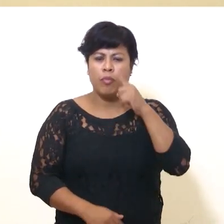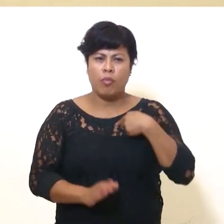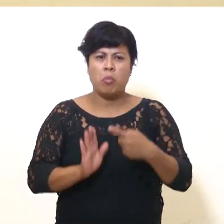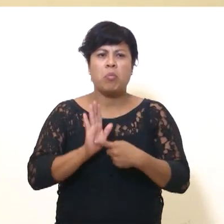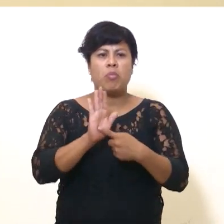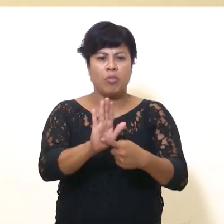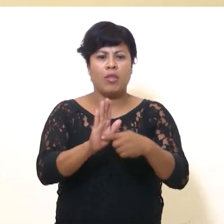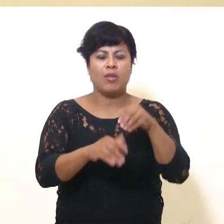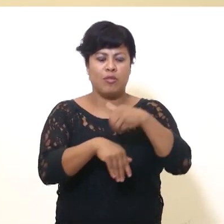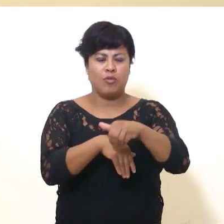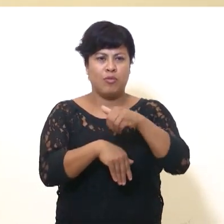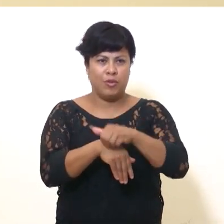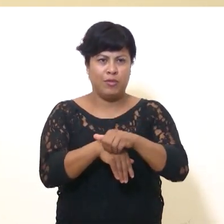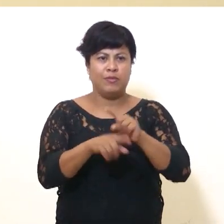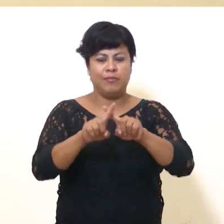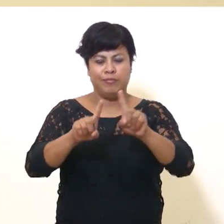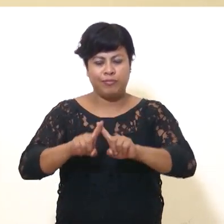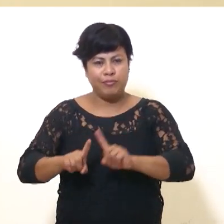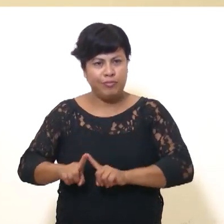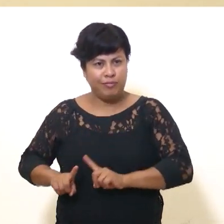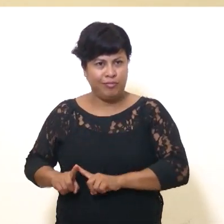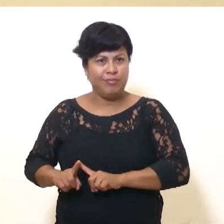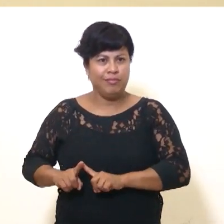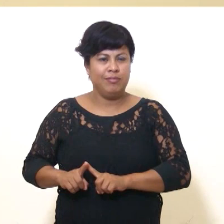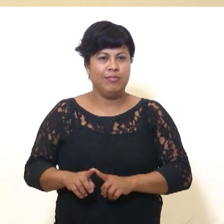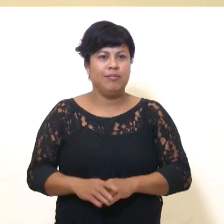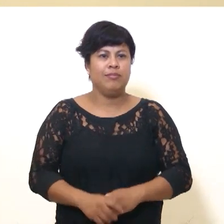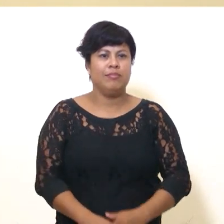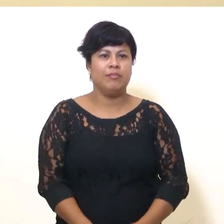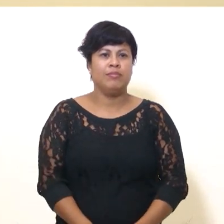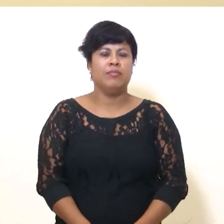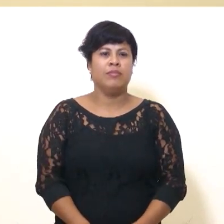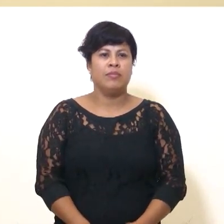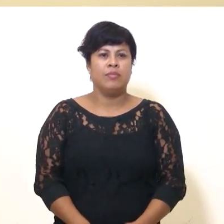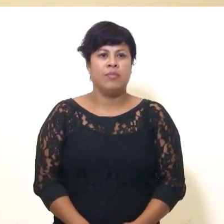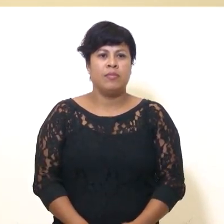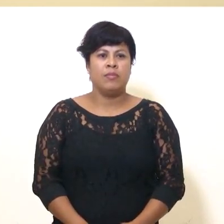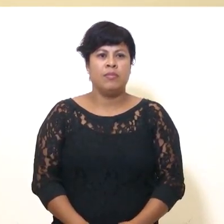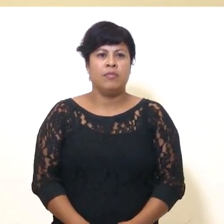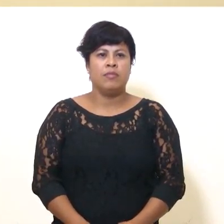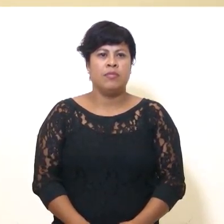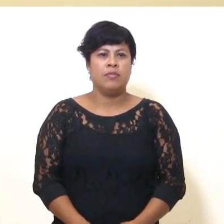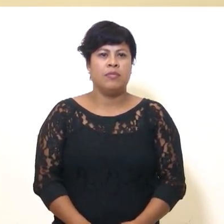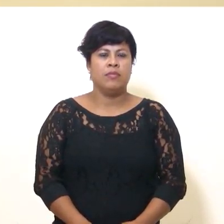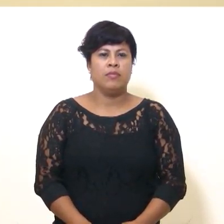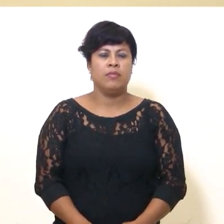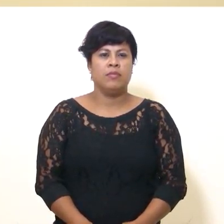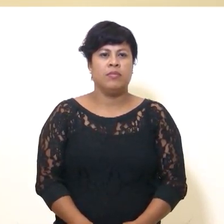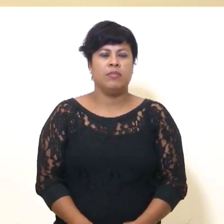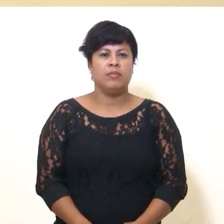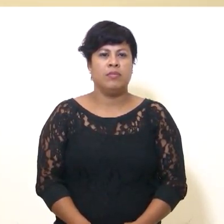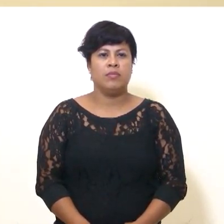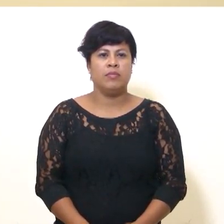conoces? Mira, yo te voy a ir poniendo unos aquí, así.